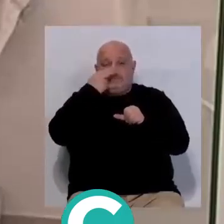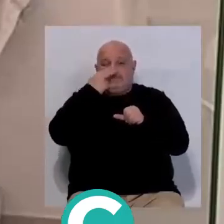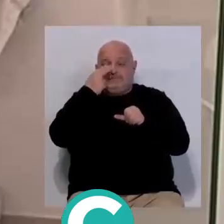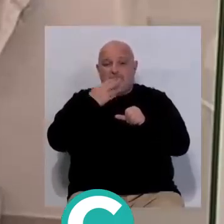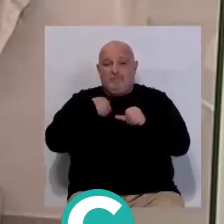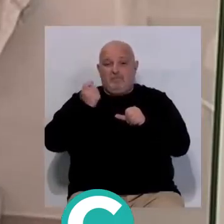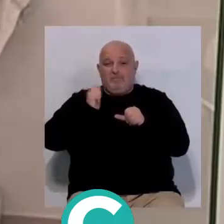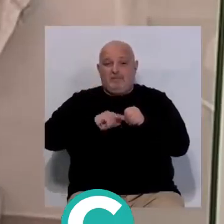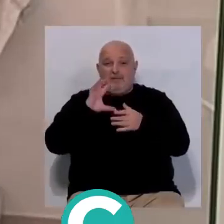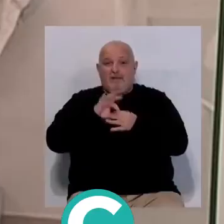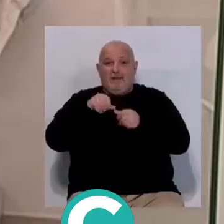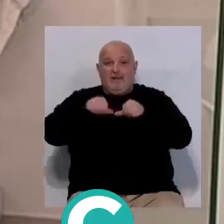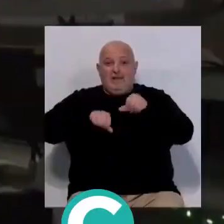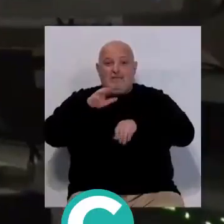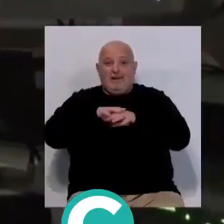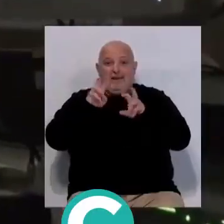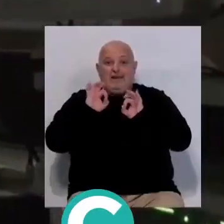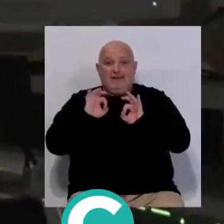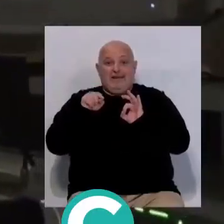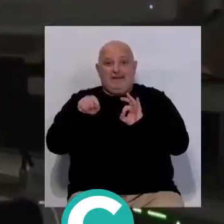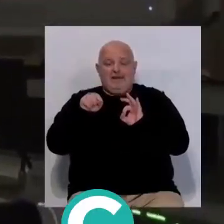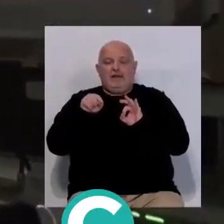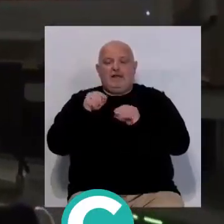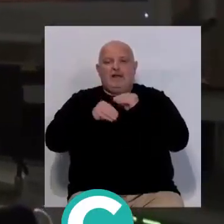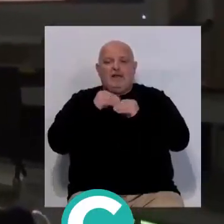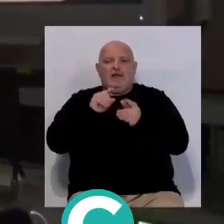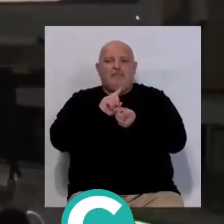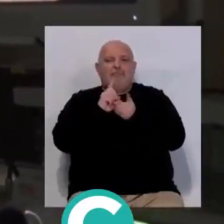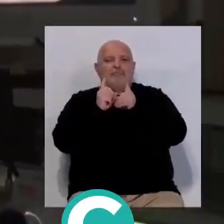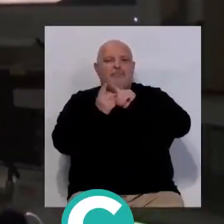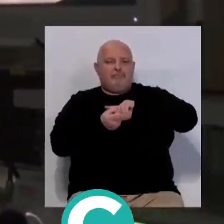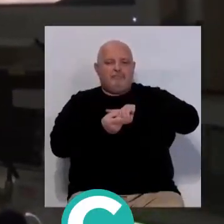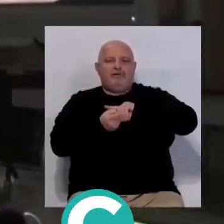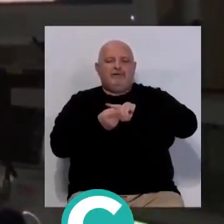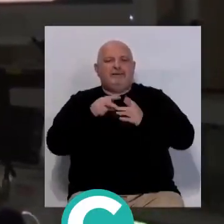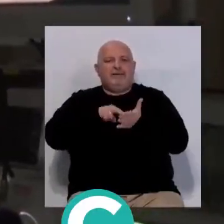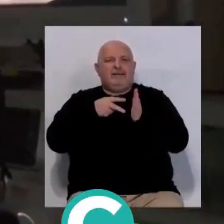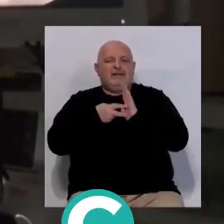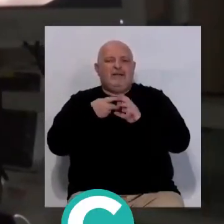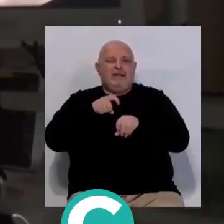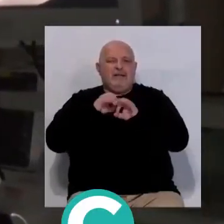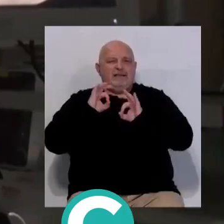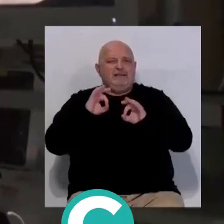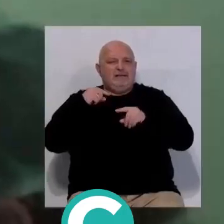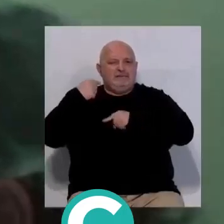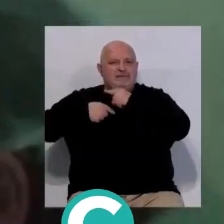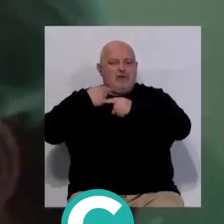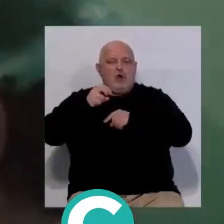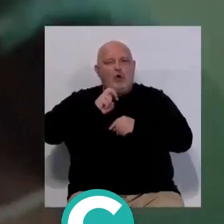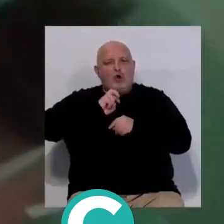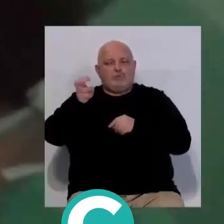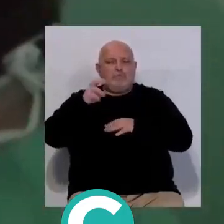los profesionales de la cirugía para esta especialidad es la reconversión de las técnicas clásicas quirúrgicas en